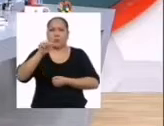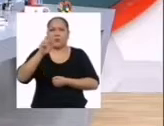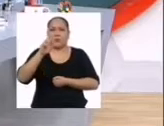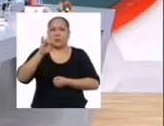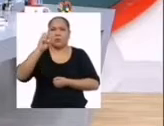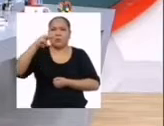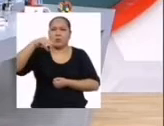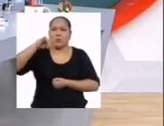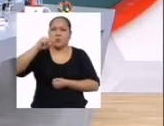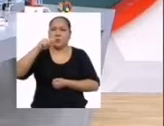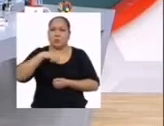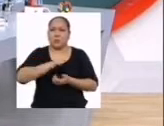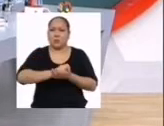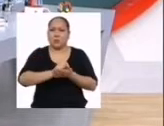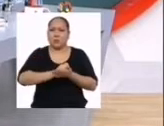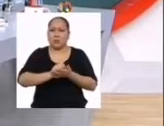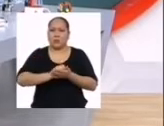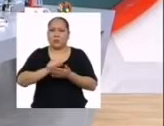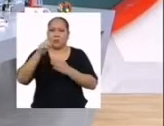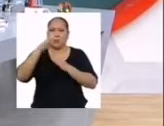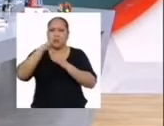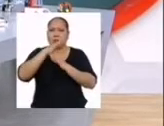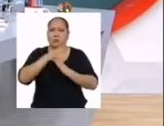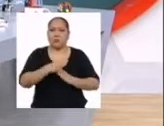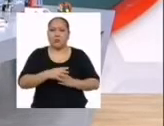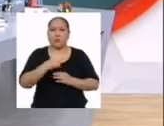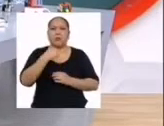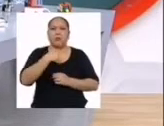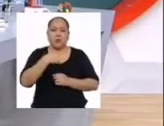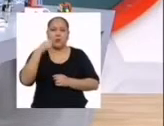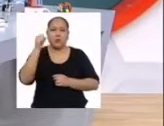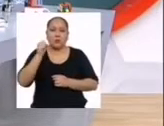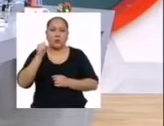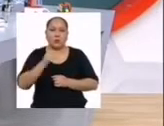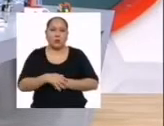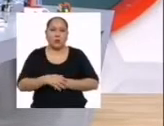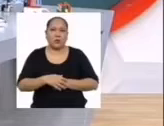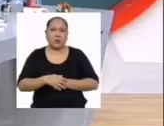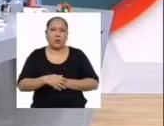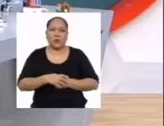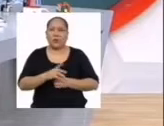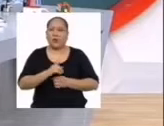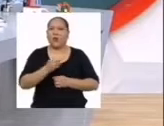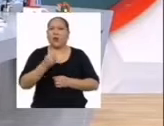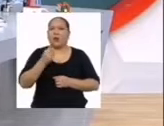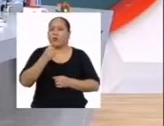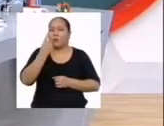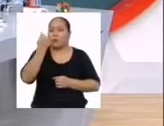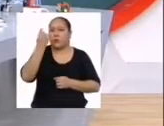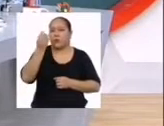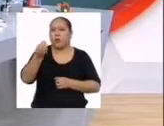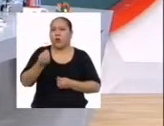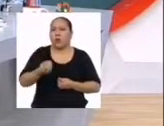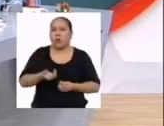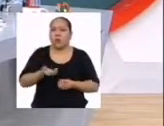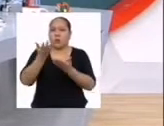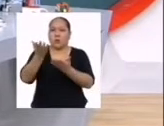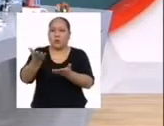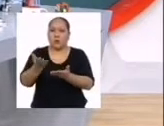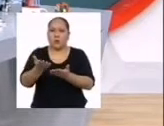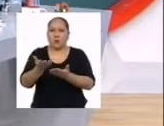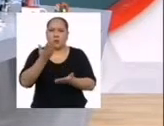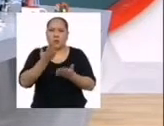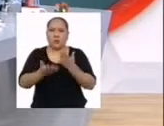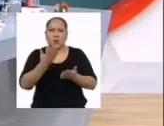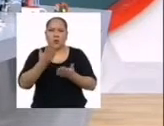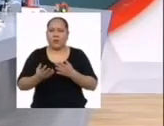este artículo? Es sobre discriminación. Soy yo, pero lo que no entiendo es cómo lo tienen ustedes. Tal vez alguien